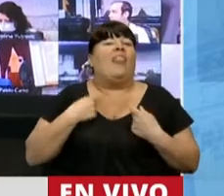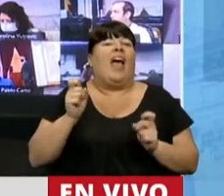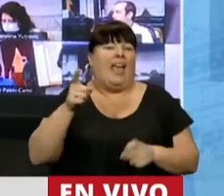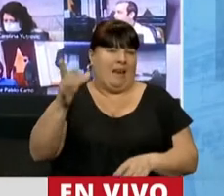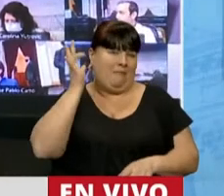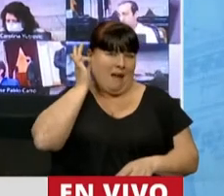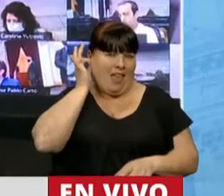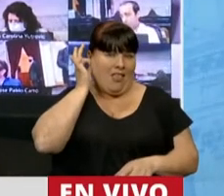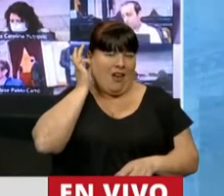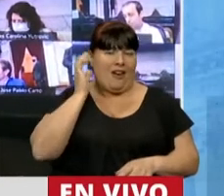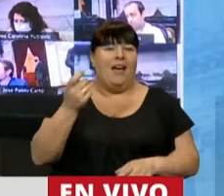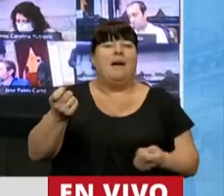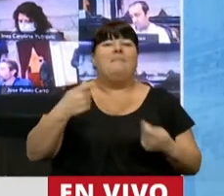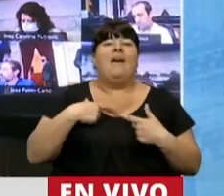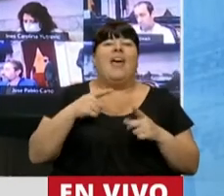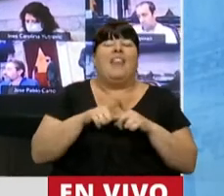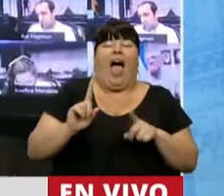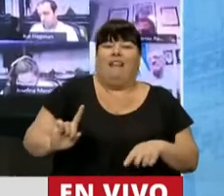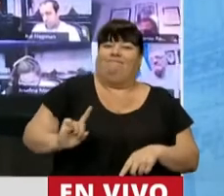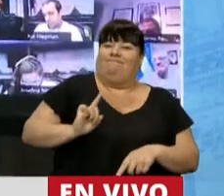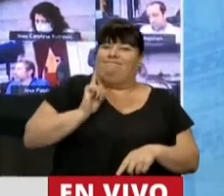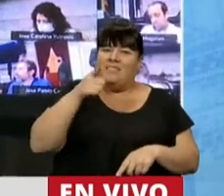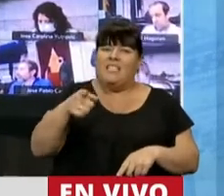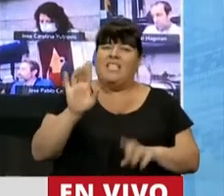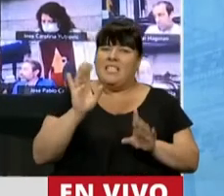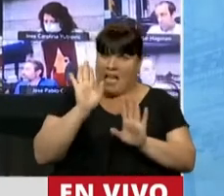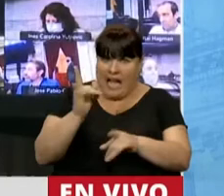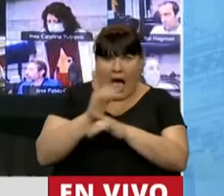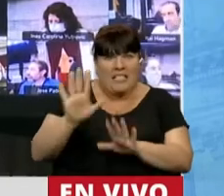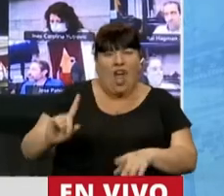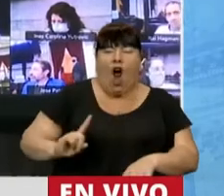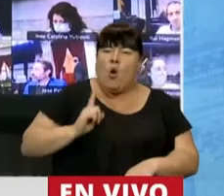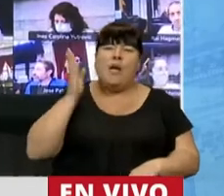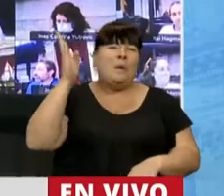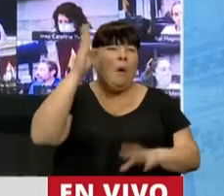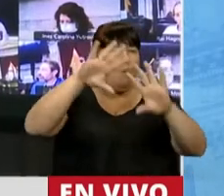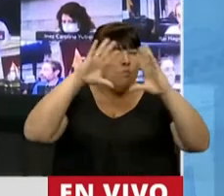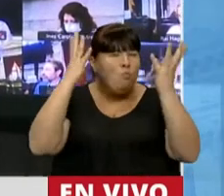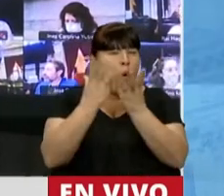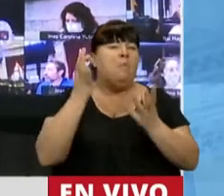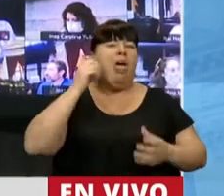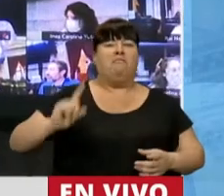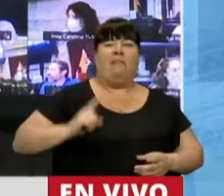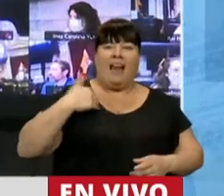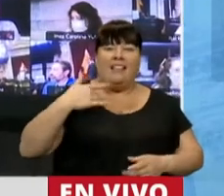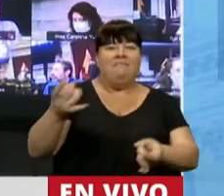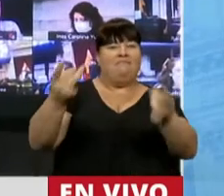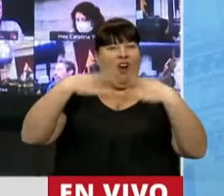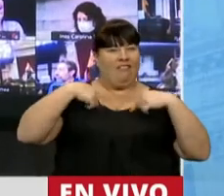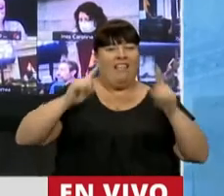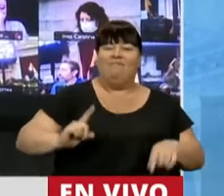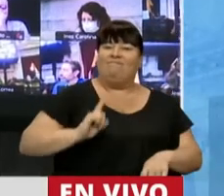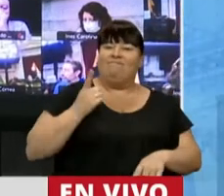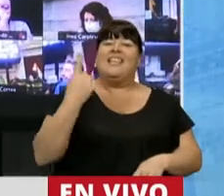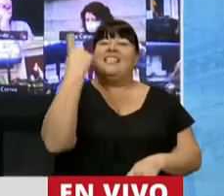Diego, me hizo contagiar ese orgullo que él llevaba a cada lugar del mundo donde iba. La celeste y